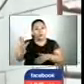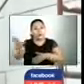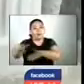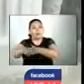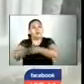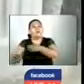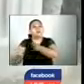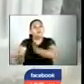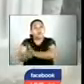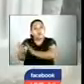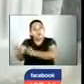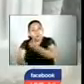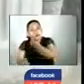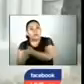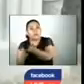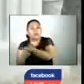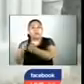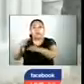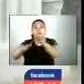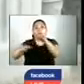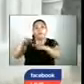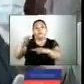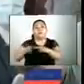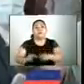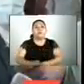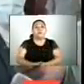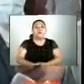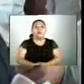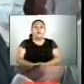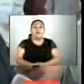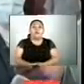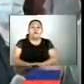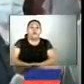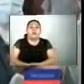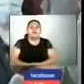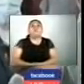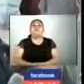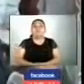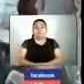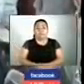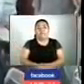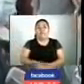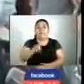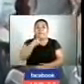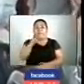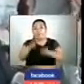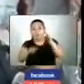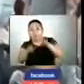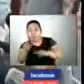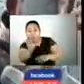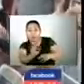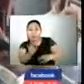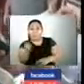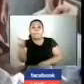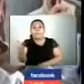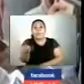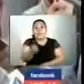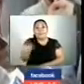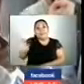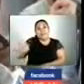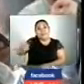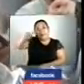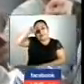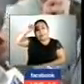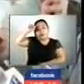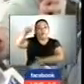legislativo los encargados de la obra. Y todo ha sido construido con empleados legislativos para hacer